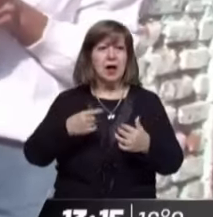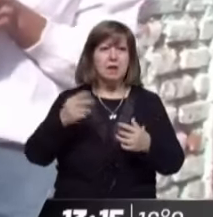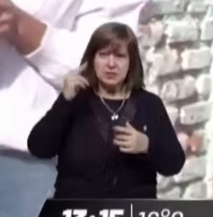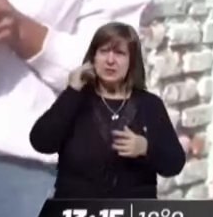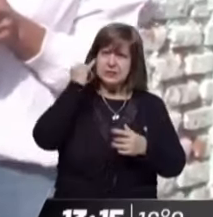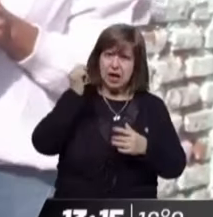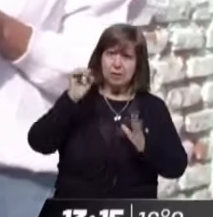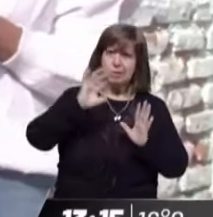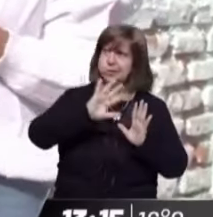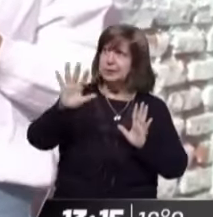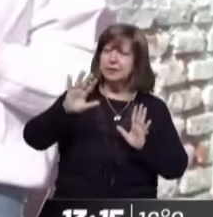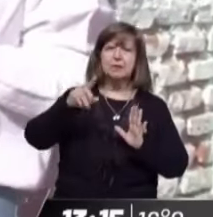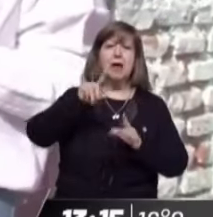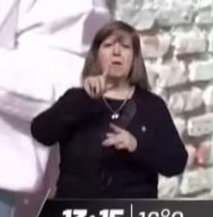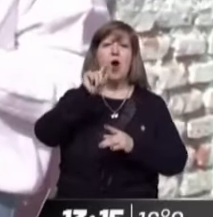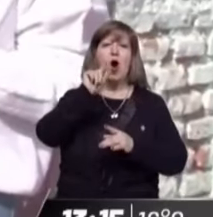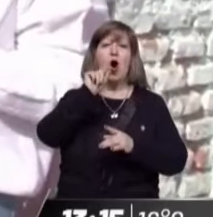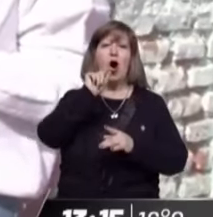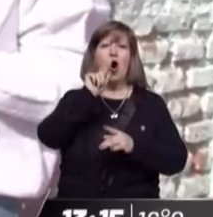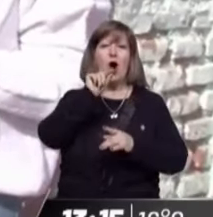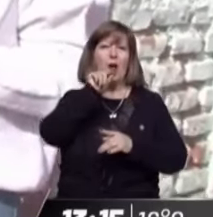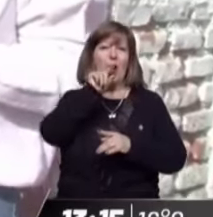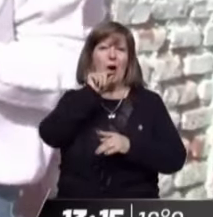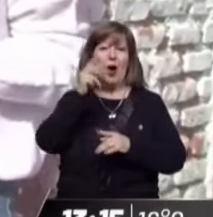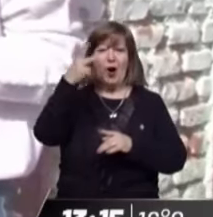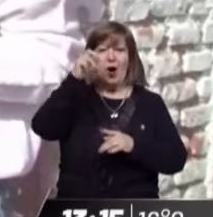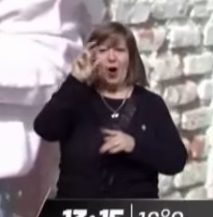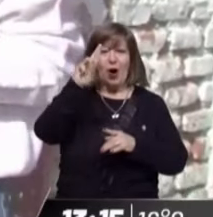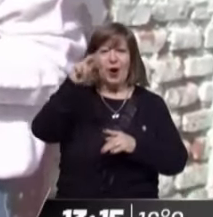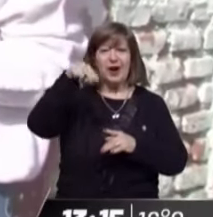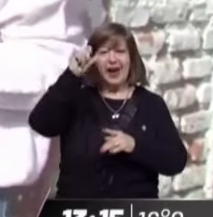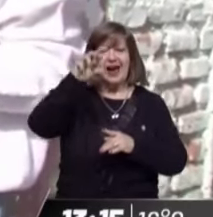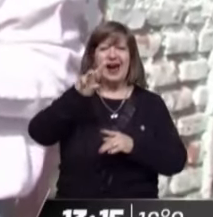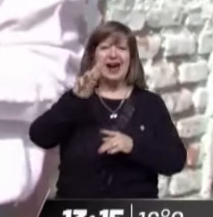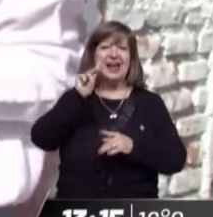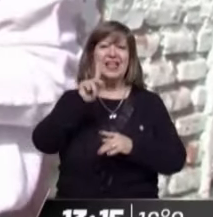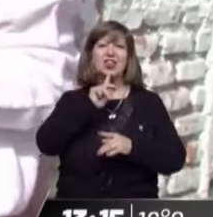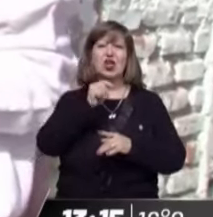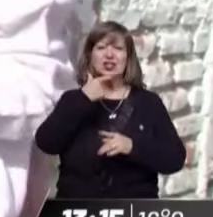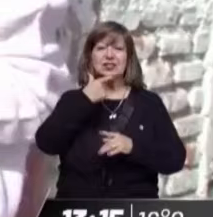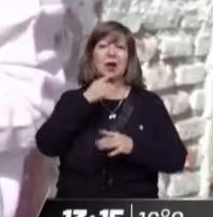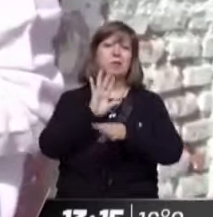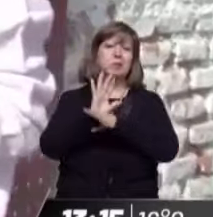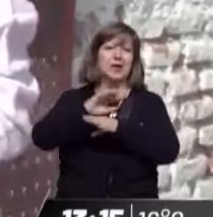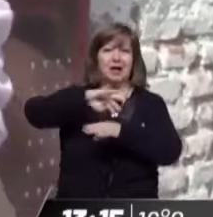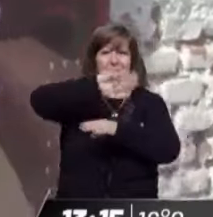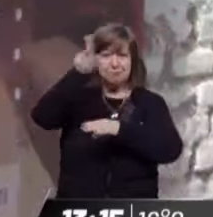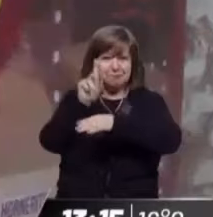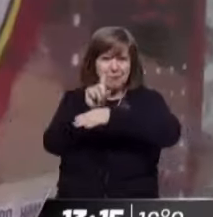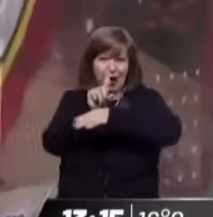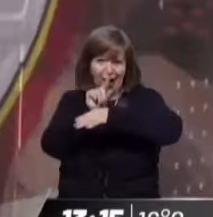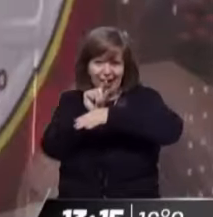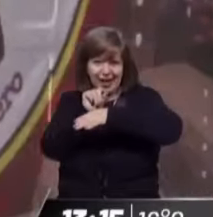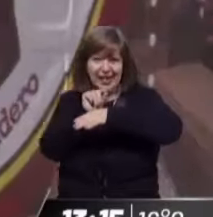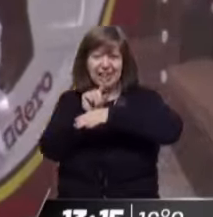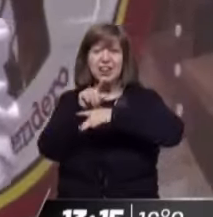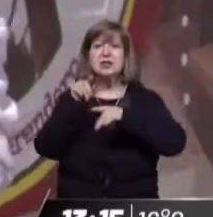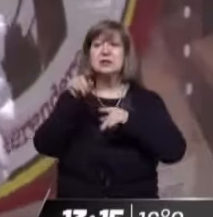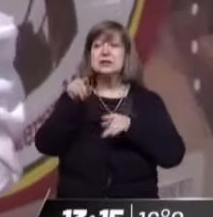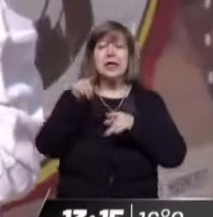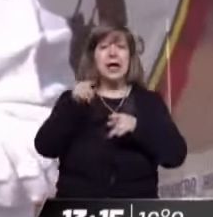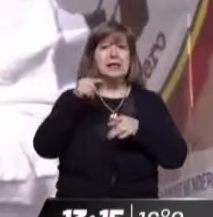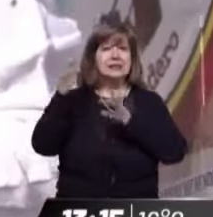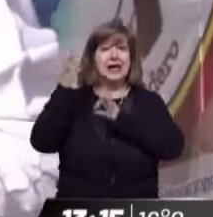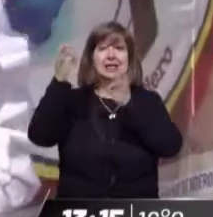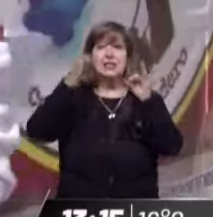están viendo estoy en horneritos cerrando esta jornada laboral de la mejor manera porque ha llegado acá